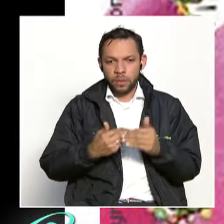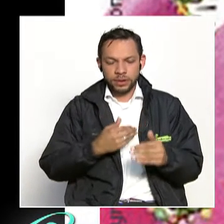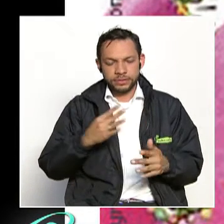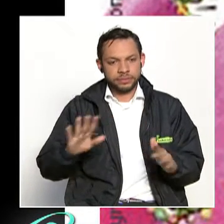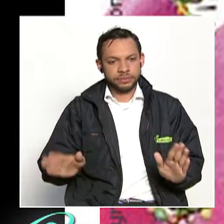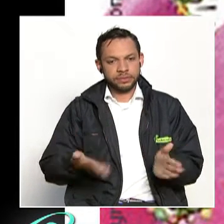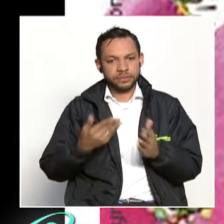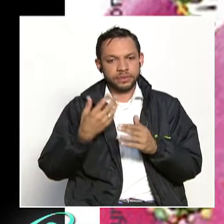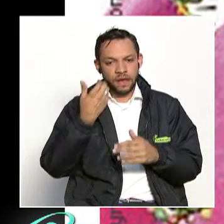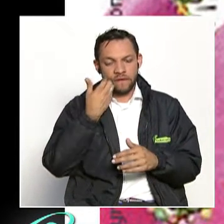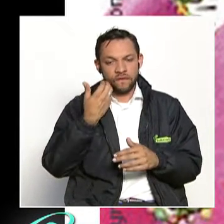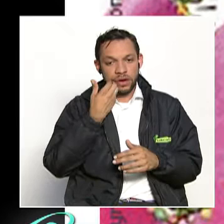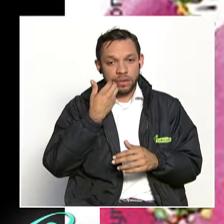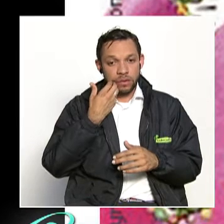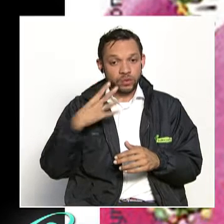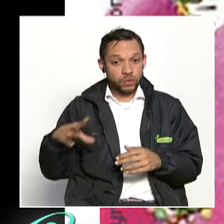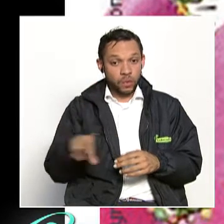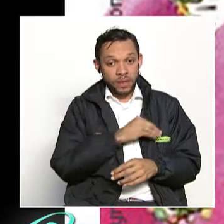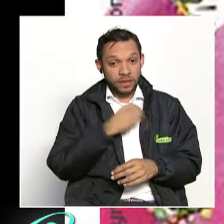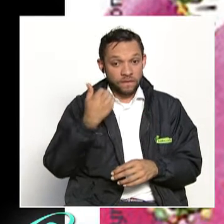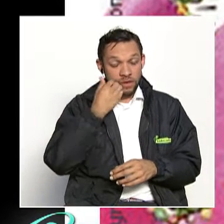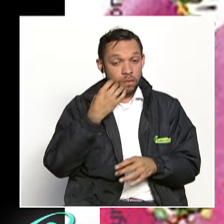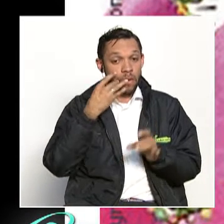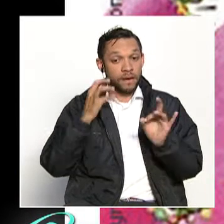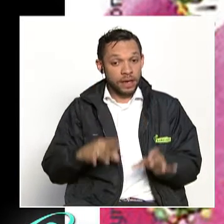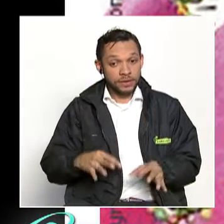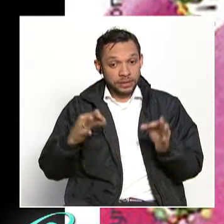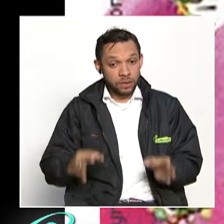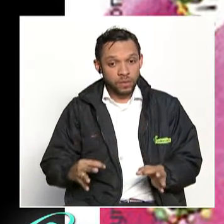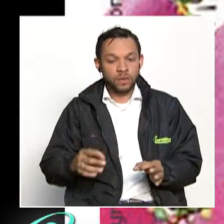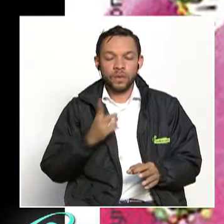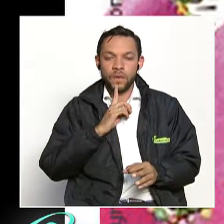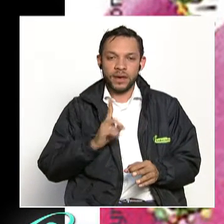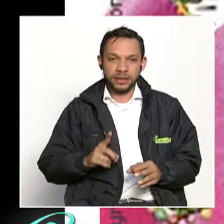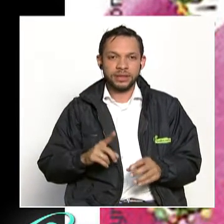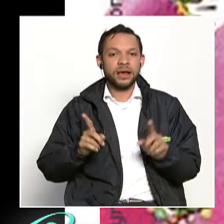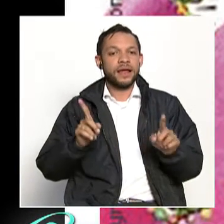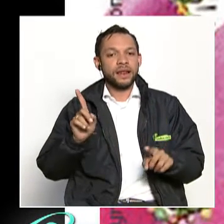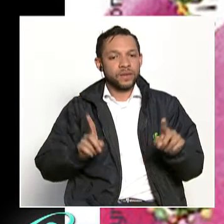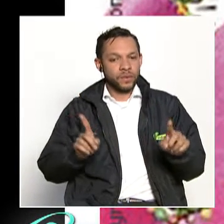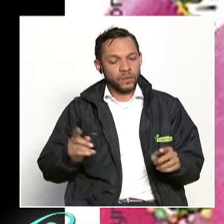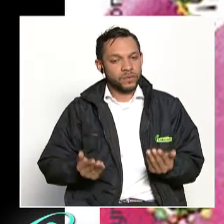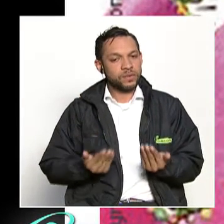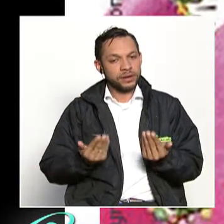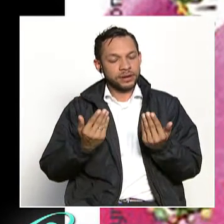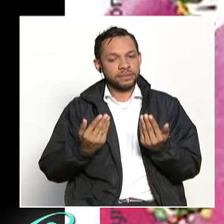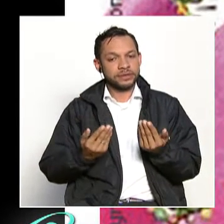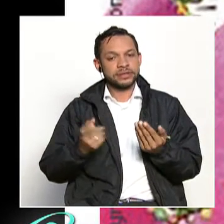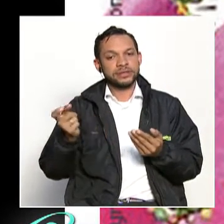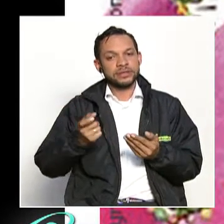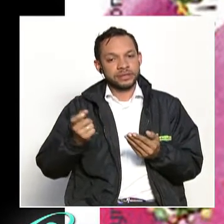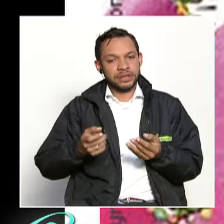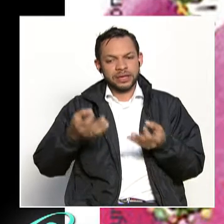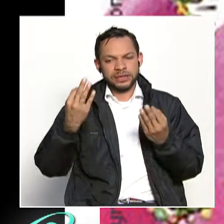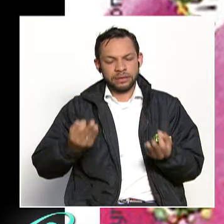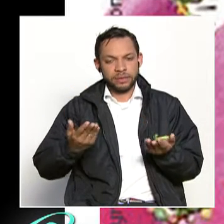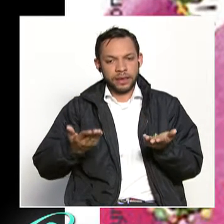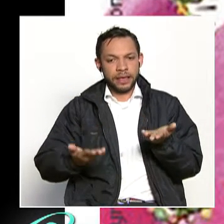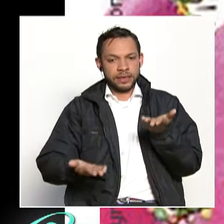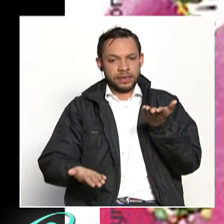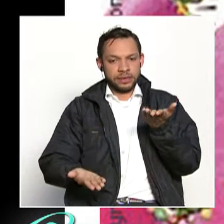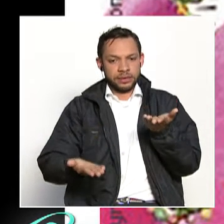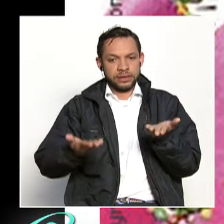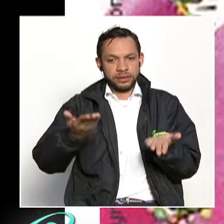que producen enfermedad, ¿cierto? Entonces, el problema es cuando hay un desequilibrio, cuando las